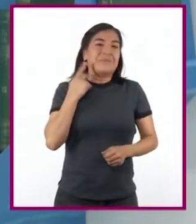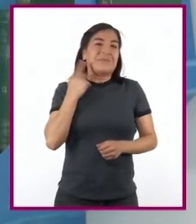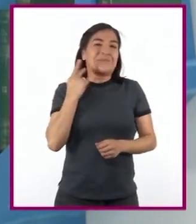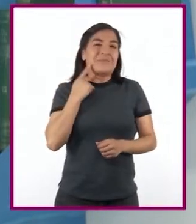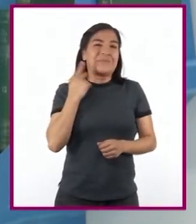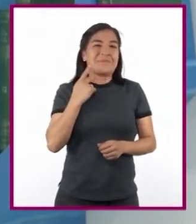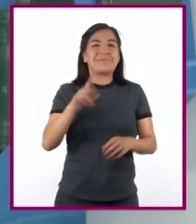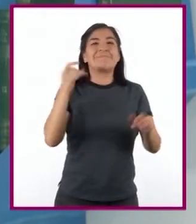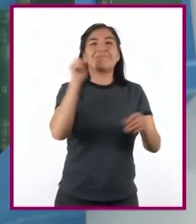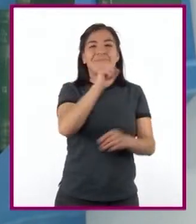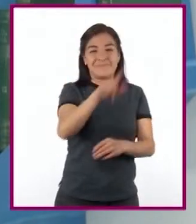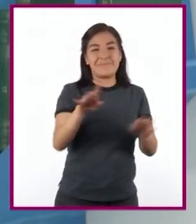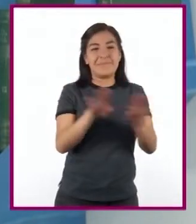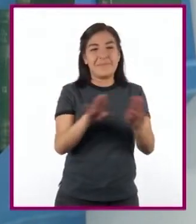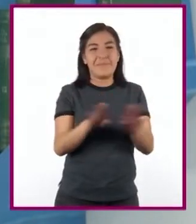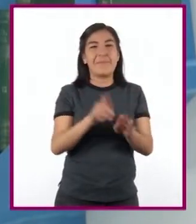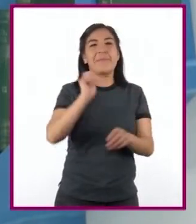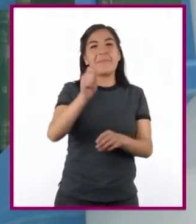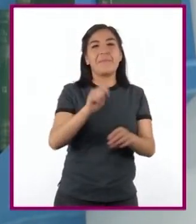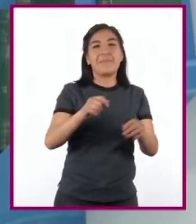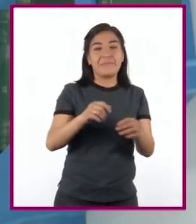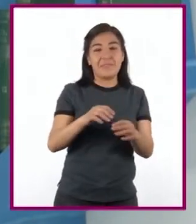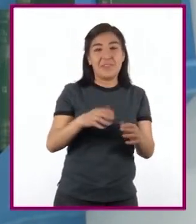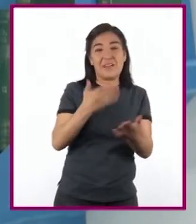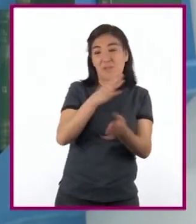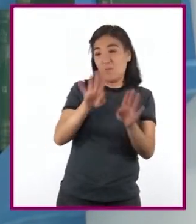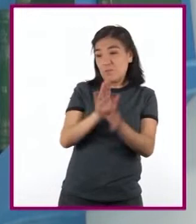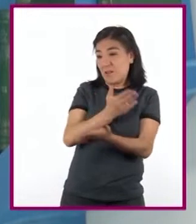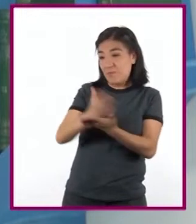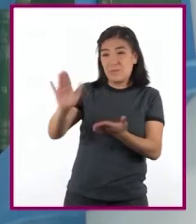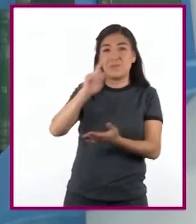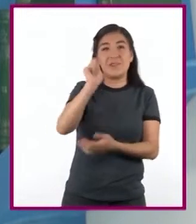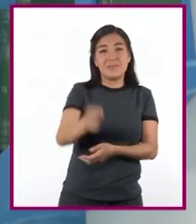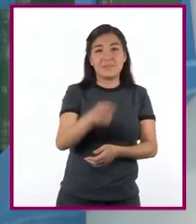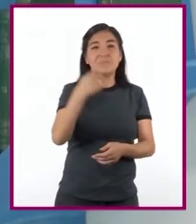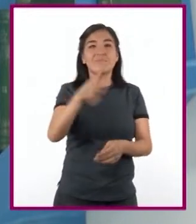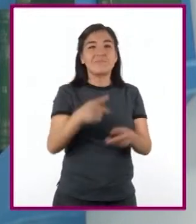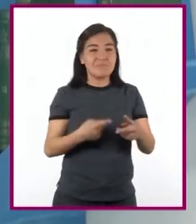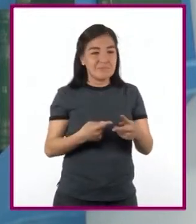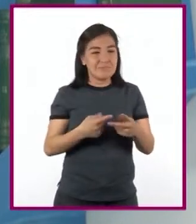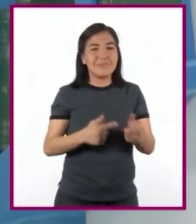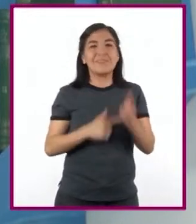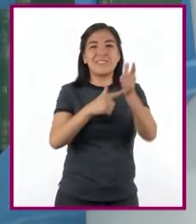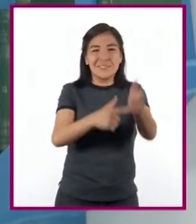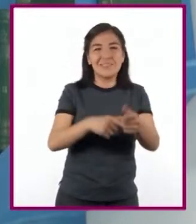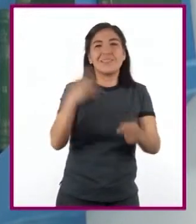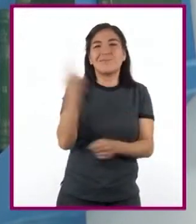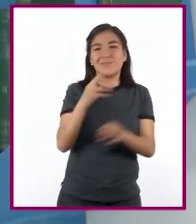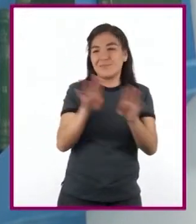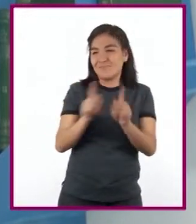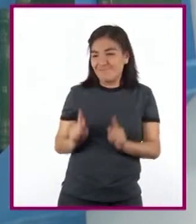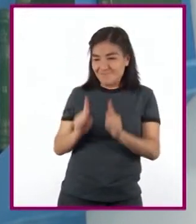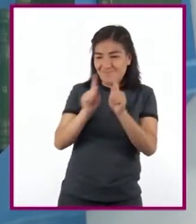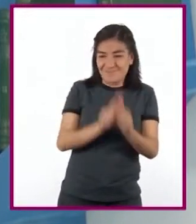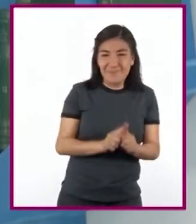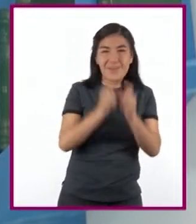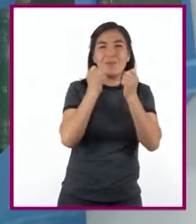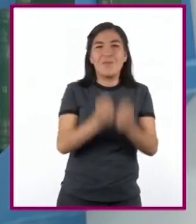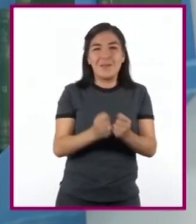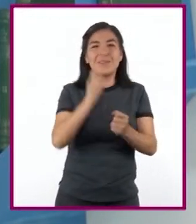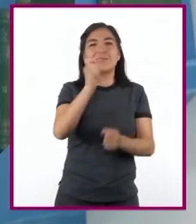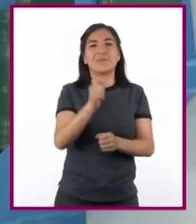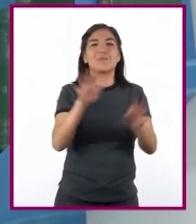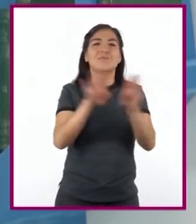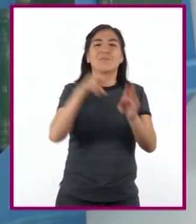Estas tendencias no excluían necesariamente la continuación de un apego, a veces bastante fuerte, a la